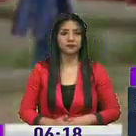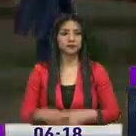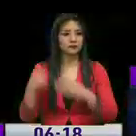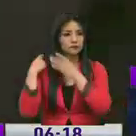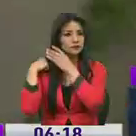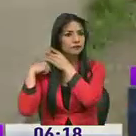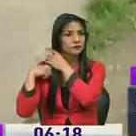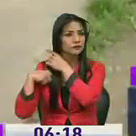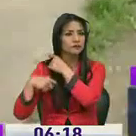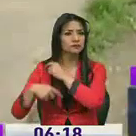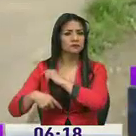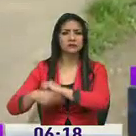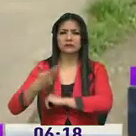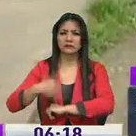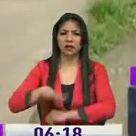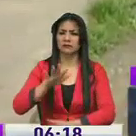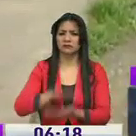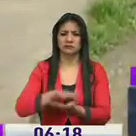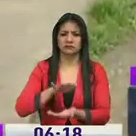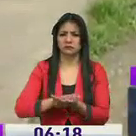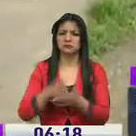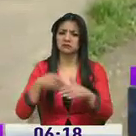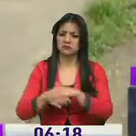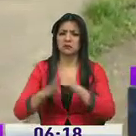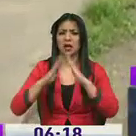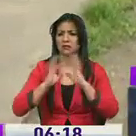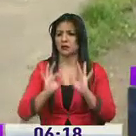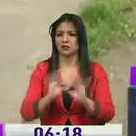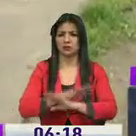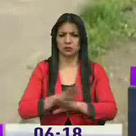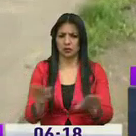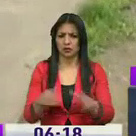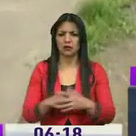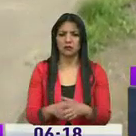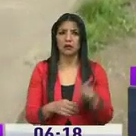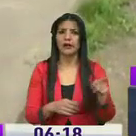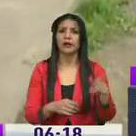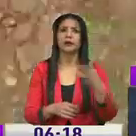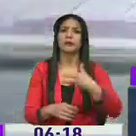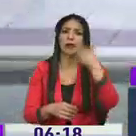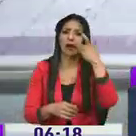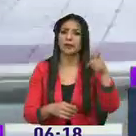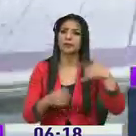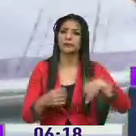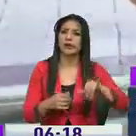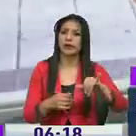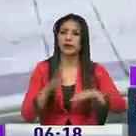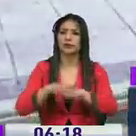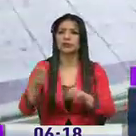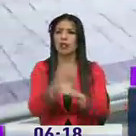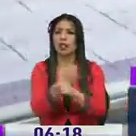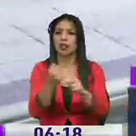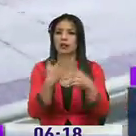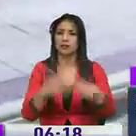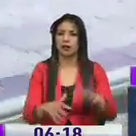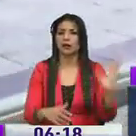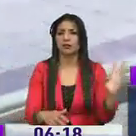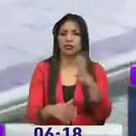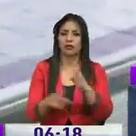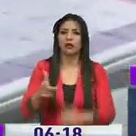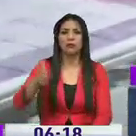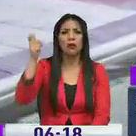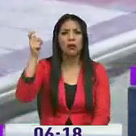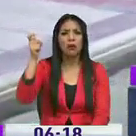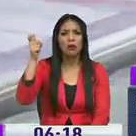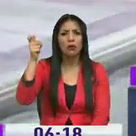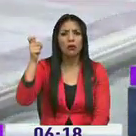vecinos. Pero ya estaba él tranquilo, pero ya estaba aquí. Ya, pues ahí ellos se quedaron picados, pues los dos hermanos vinieron y le pegaron piedras en el pecho